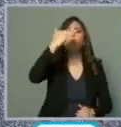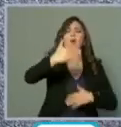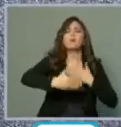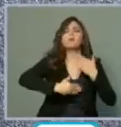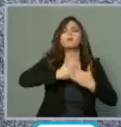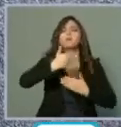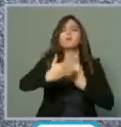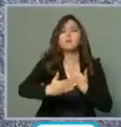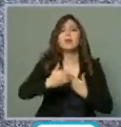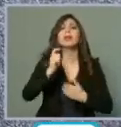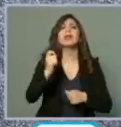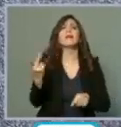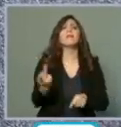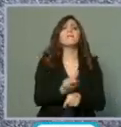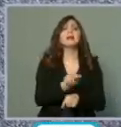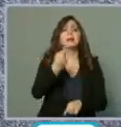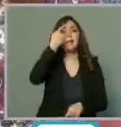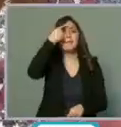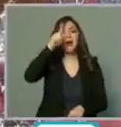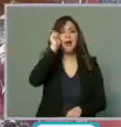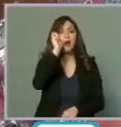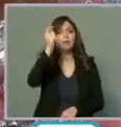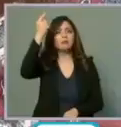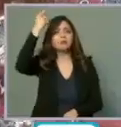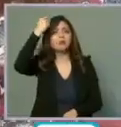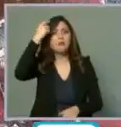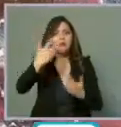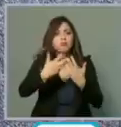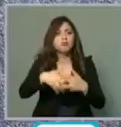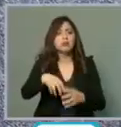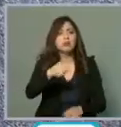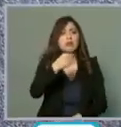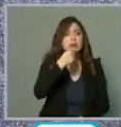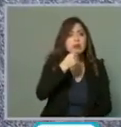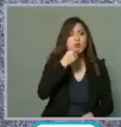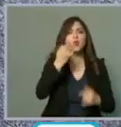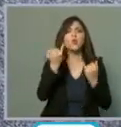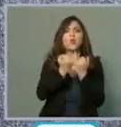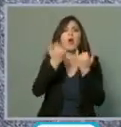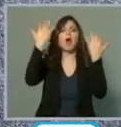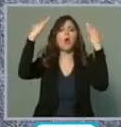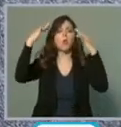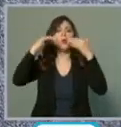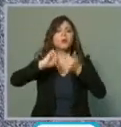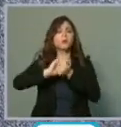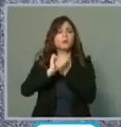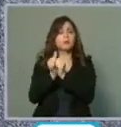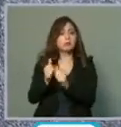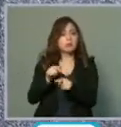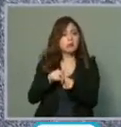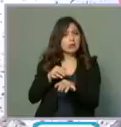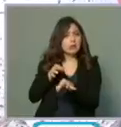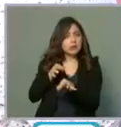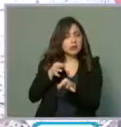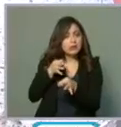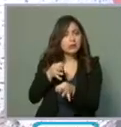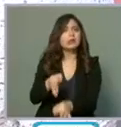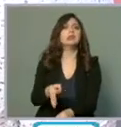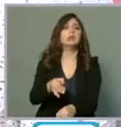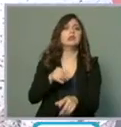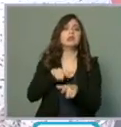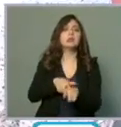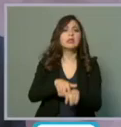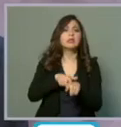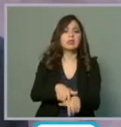neurológicamente en niños y en adultos este tipo de juegos que son tan adictivos y pues son tan recurrentes? Nosotros en nuestro